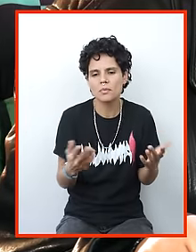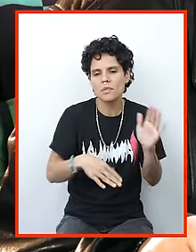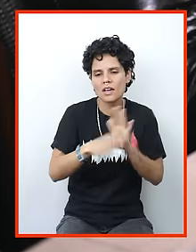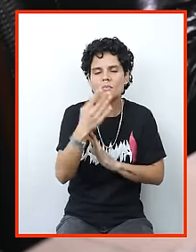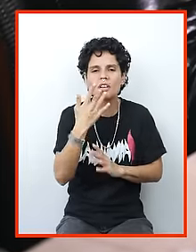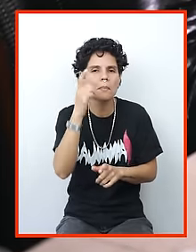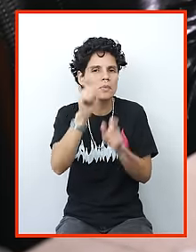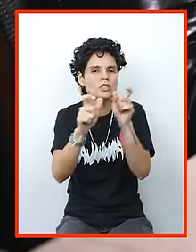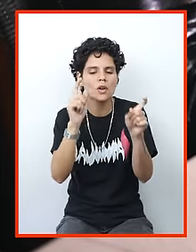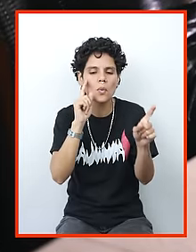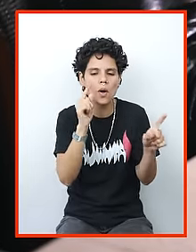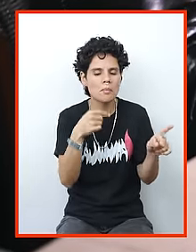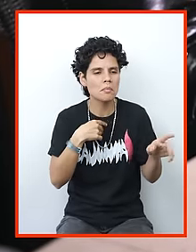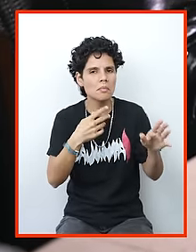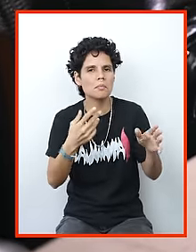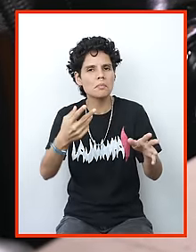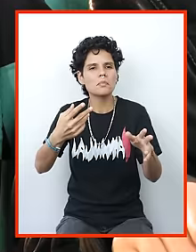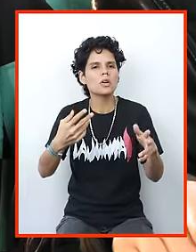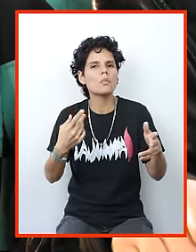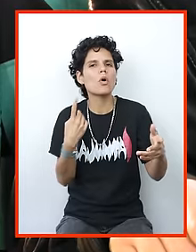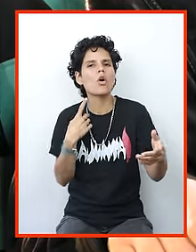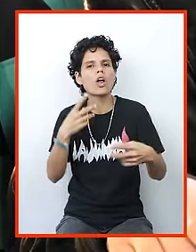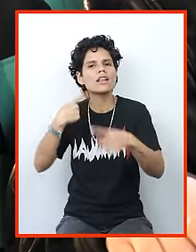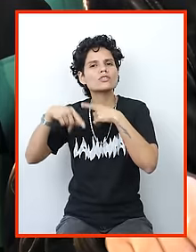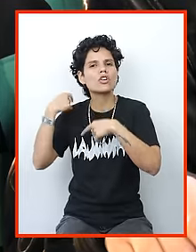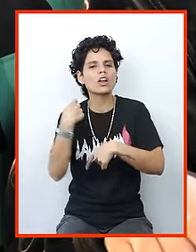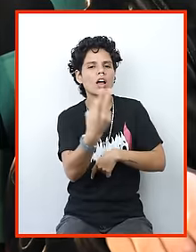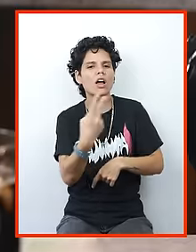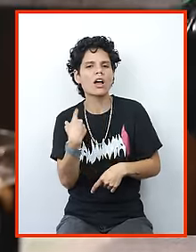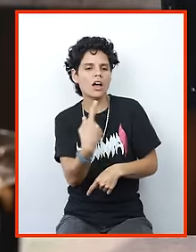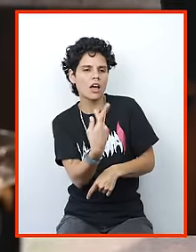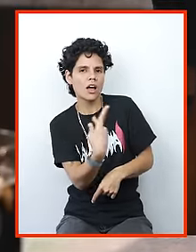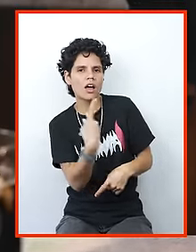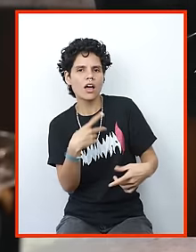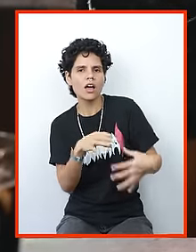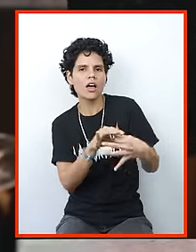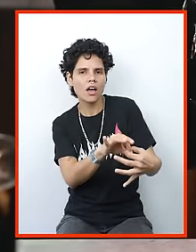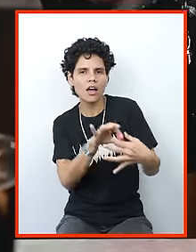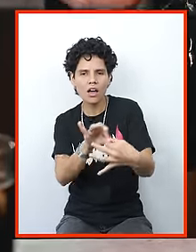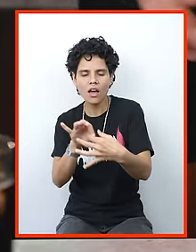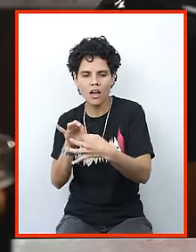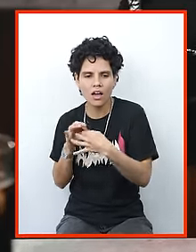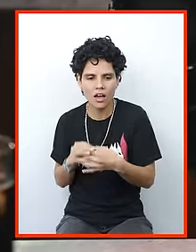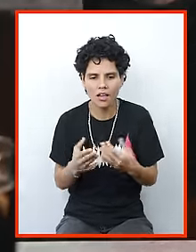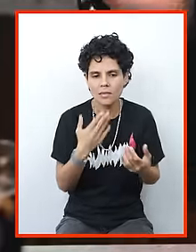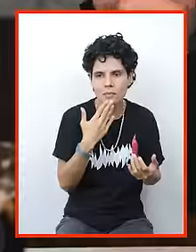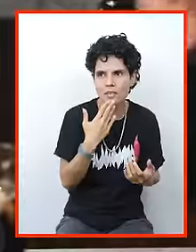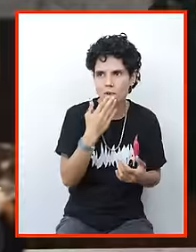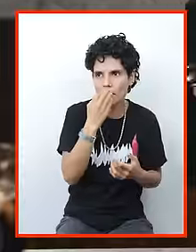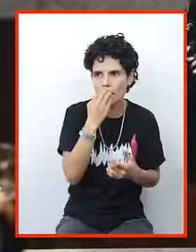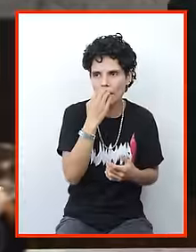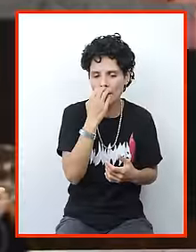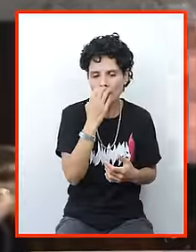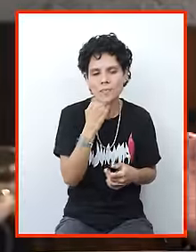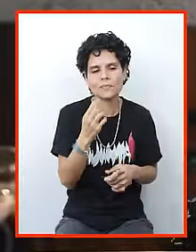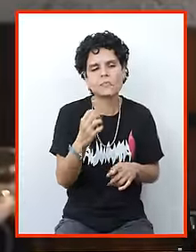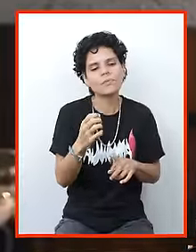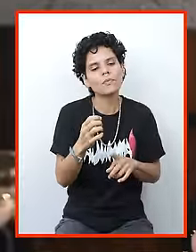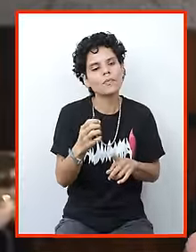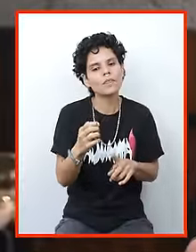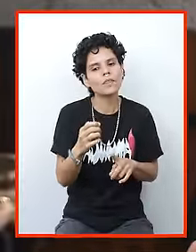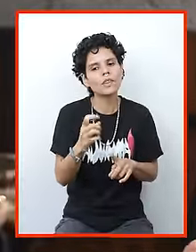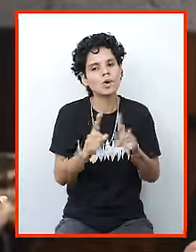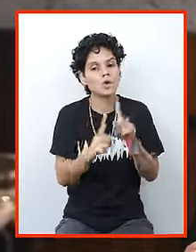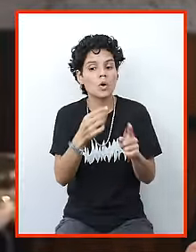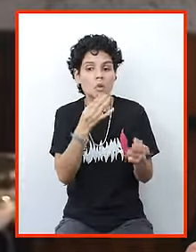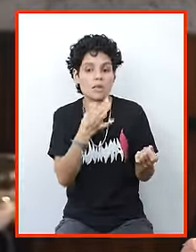tema, como que se identifican harto con eso, no sé, me escriben harto así como... ¿Y cómo este programa lo ve gente que cacha anime y no cacha anime, por eso te